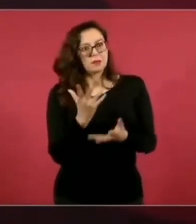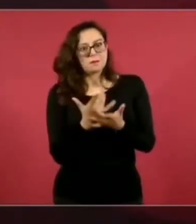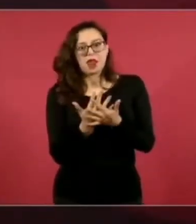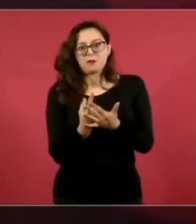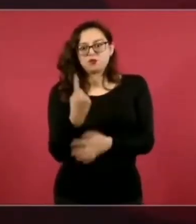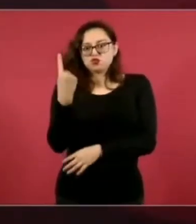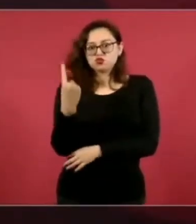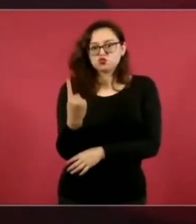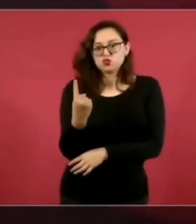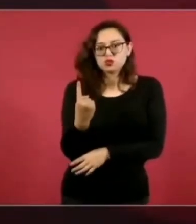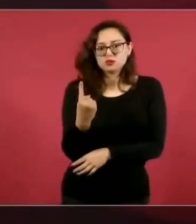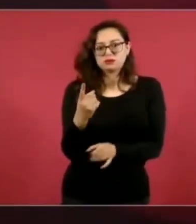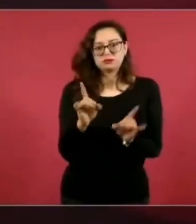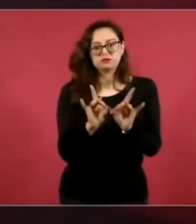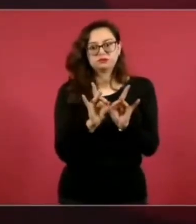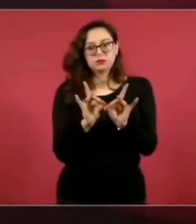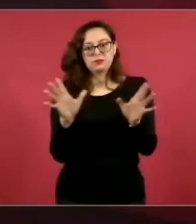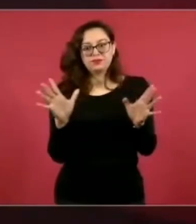del señor